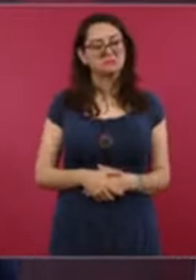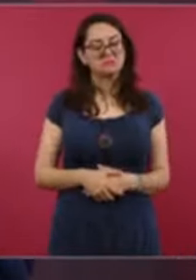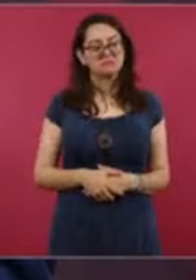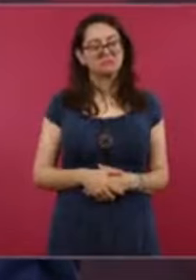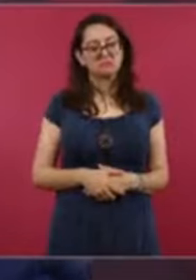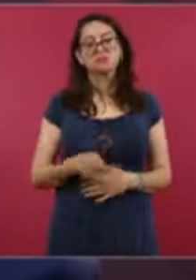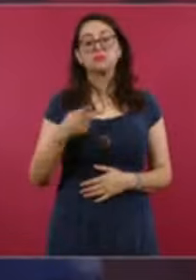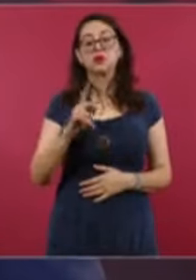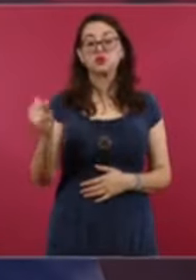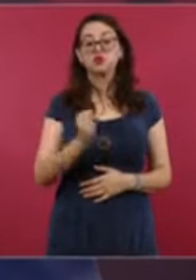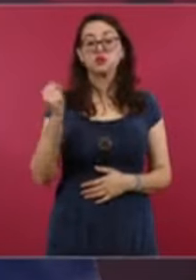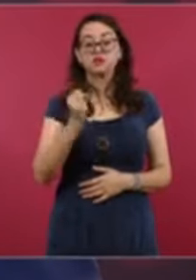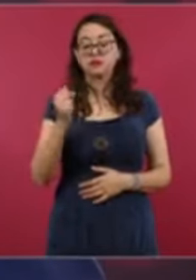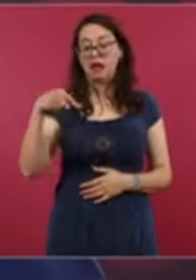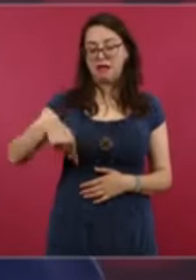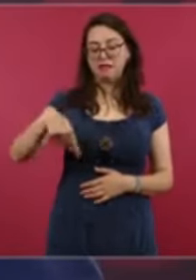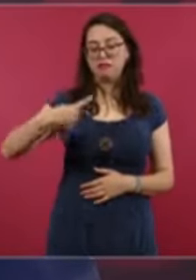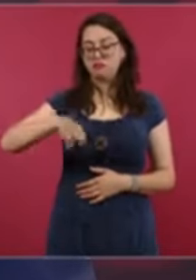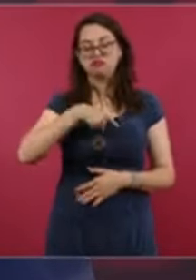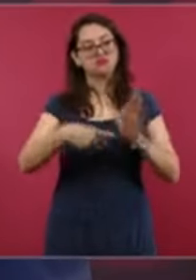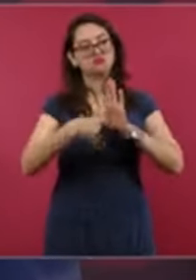tenemos esta oportunidad.